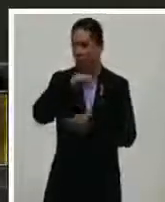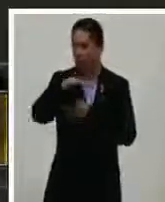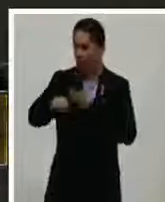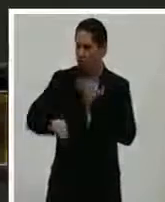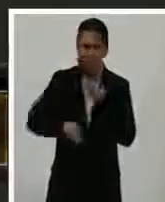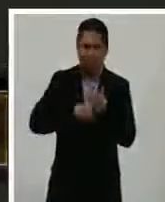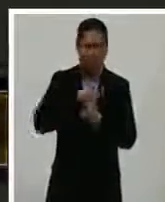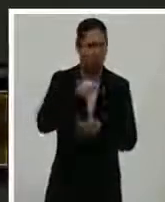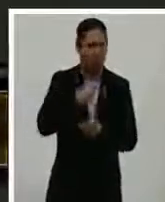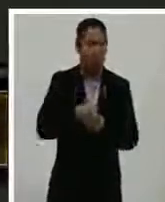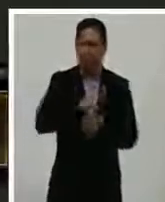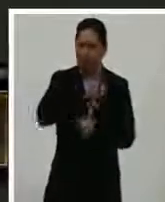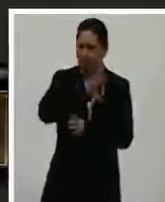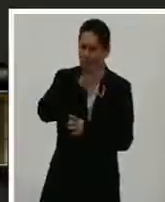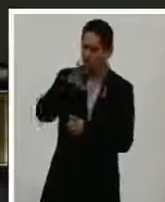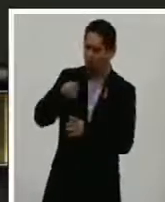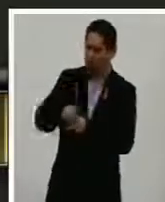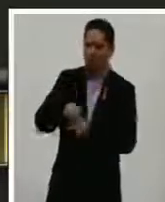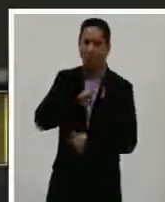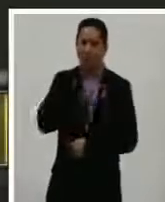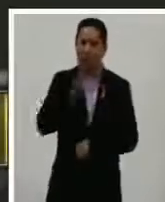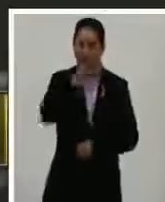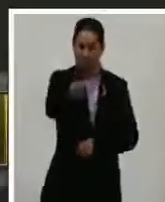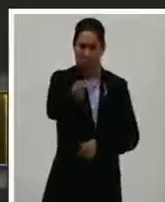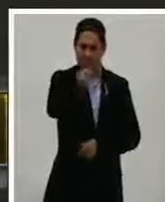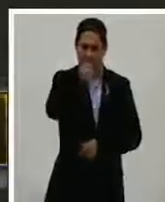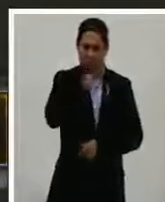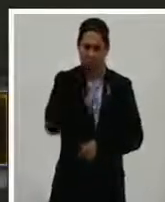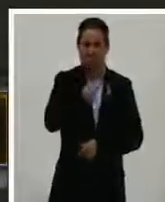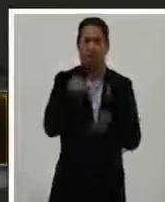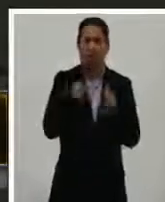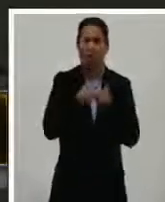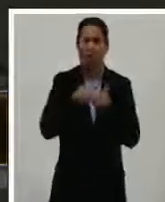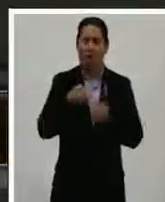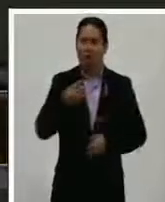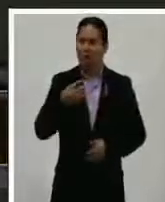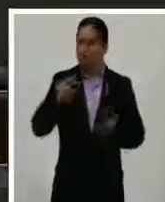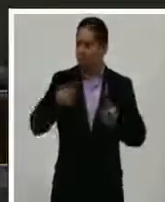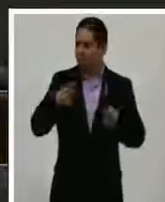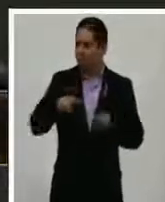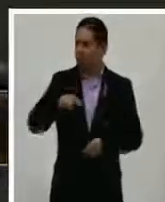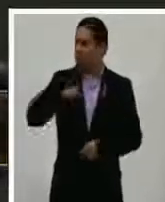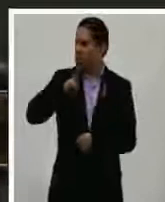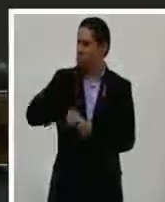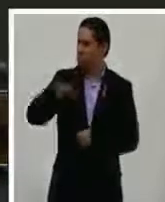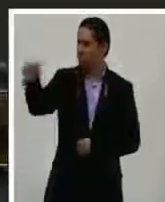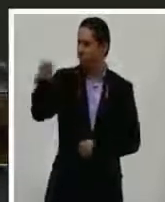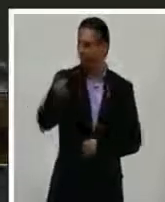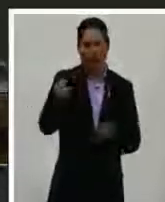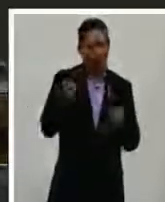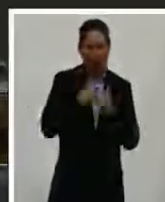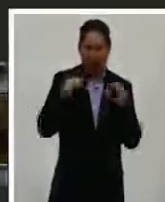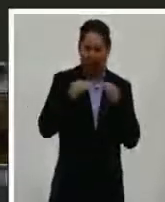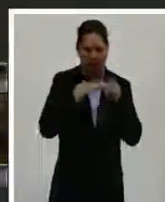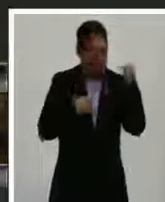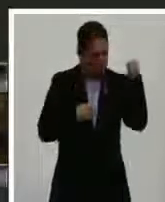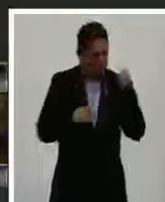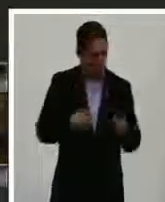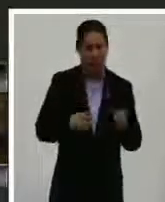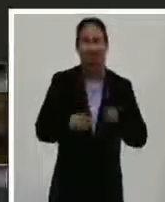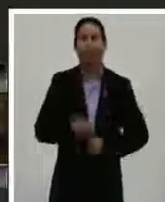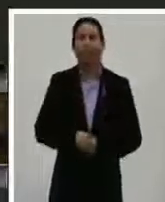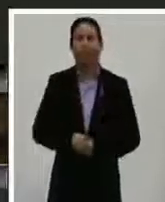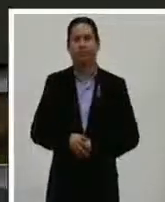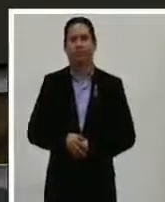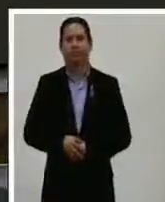delitos con que puede ser juzgado una ciudadana o un ciudadano y definitivamente el procedimiento no